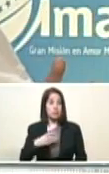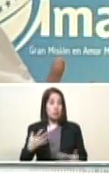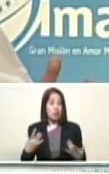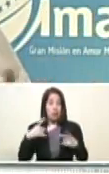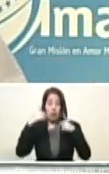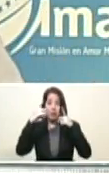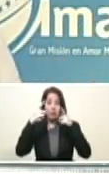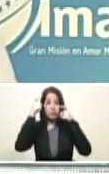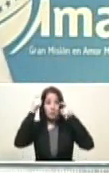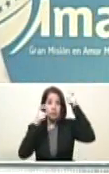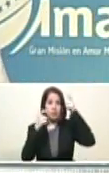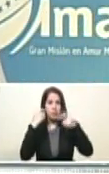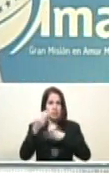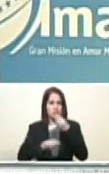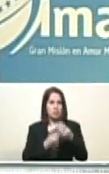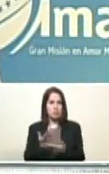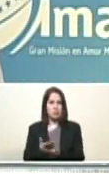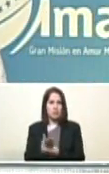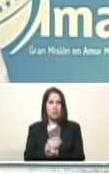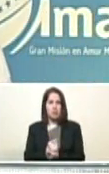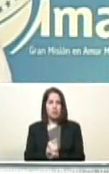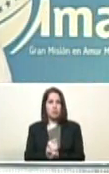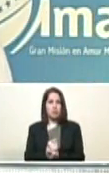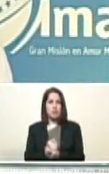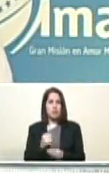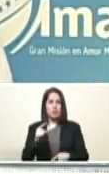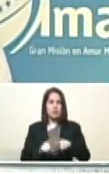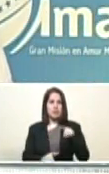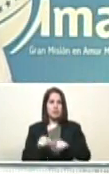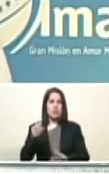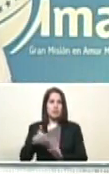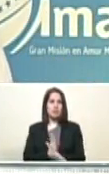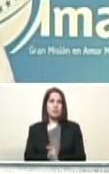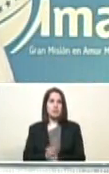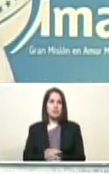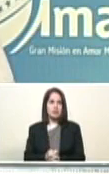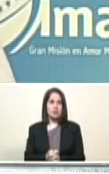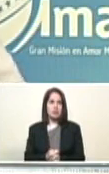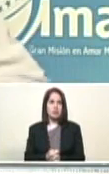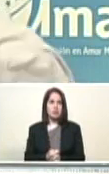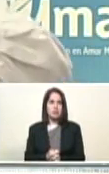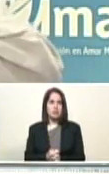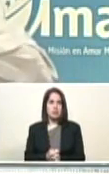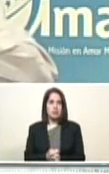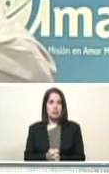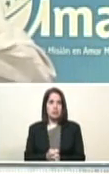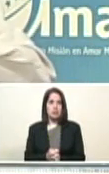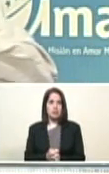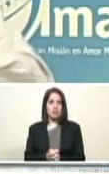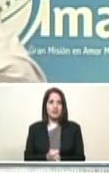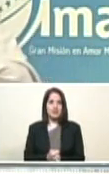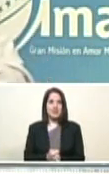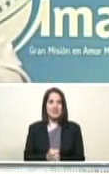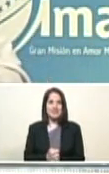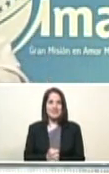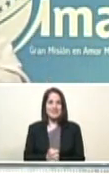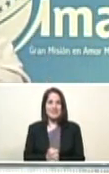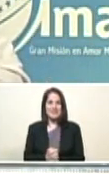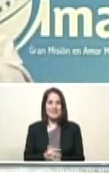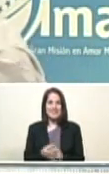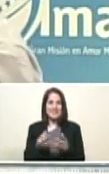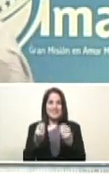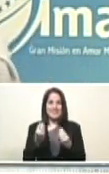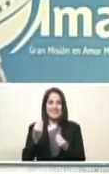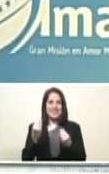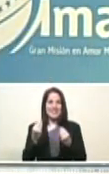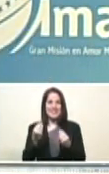chávez y ahora con el carné de la patria para avanzar en un sistema de misiones y grandes misiones